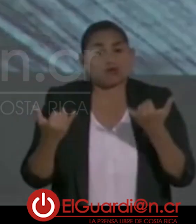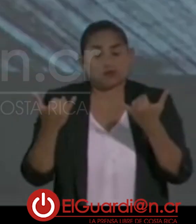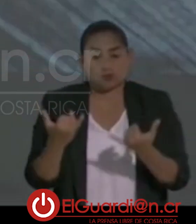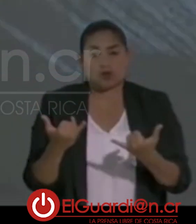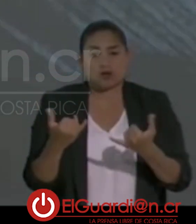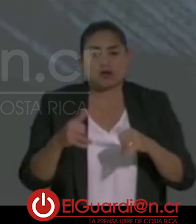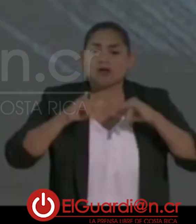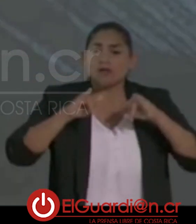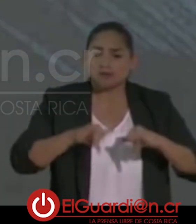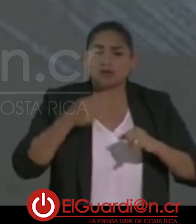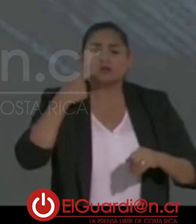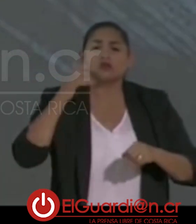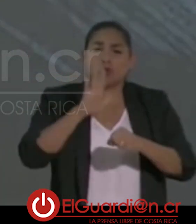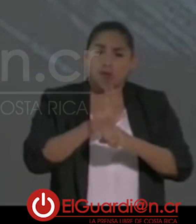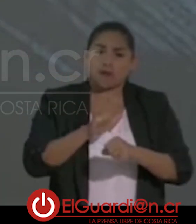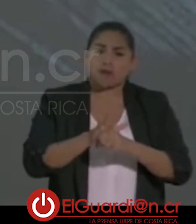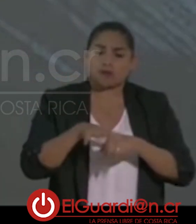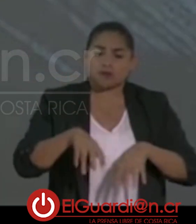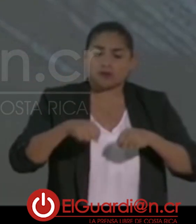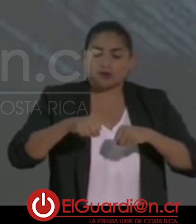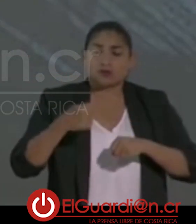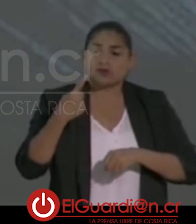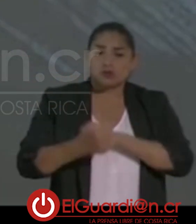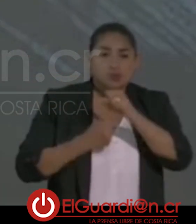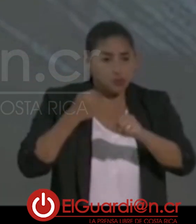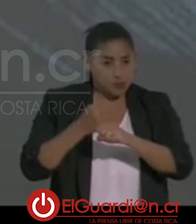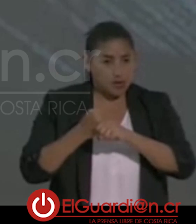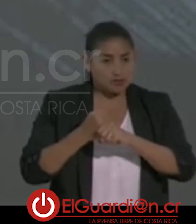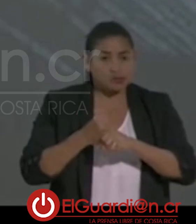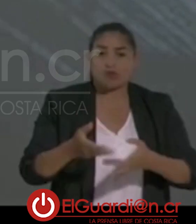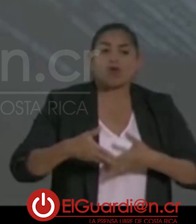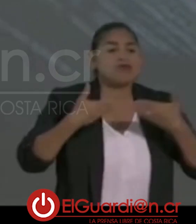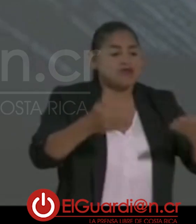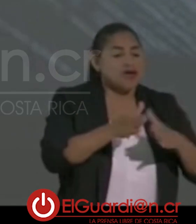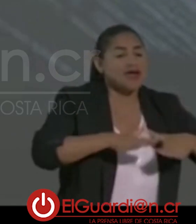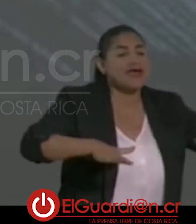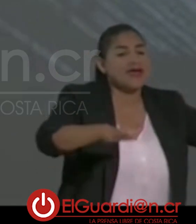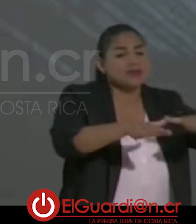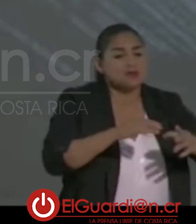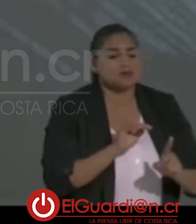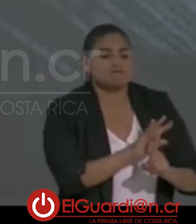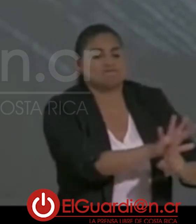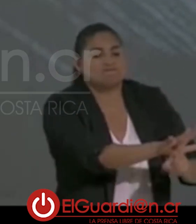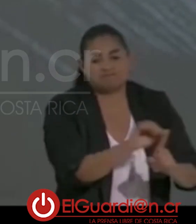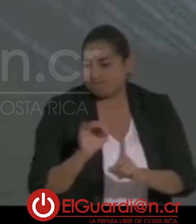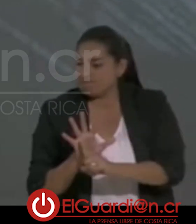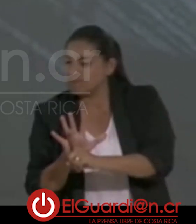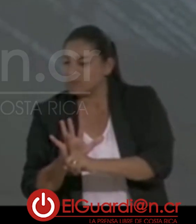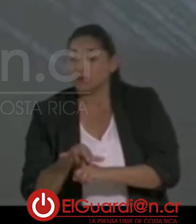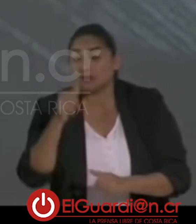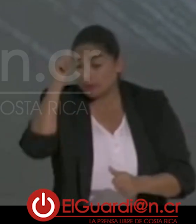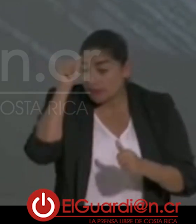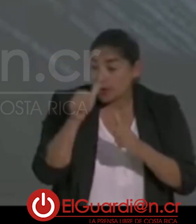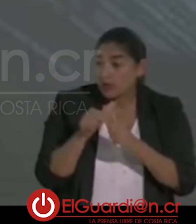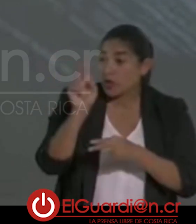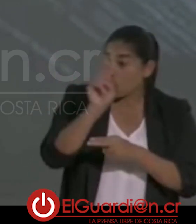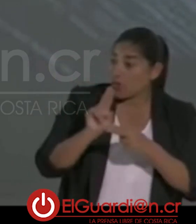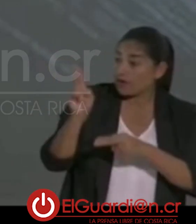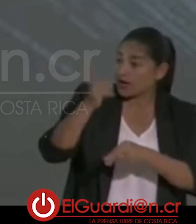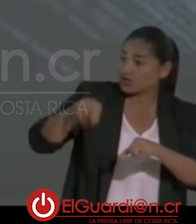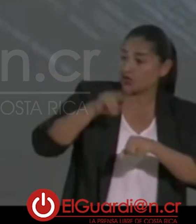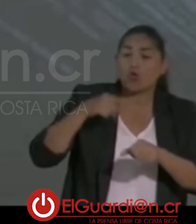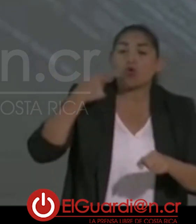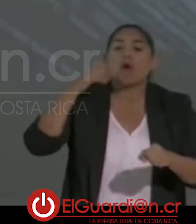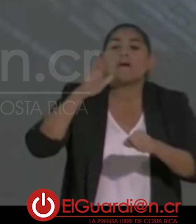y mantenemos el compromiso que asumimos hace un año de no otorgar el espacio acosadores y le recordamos a la Universidad Nacional